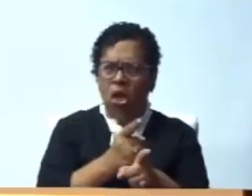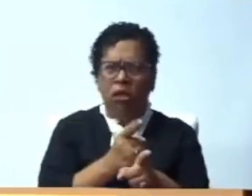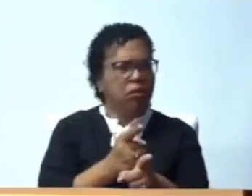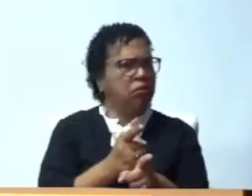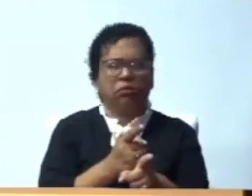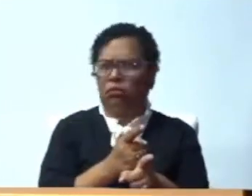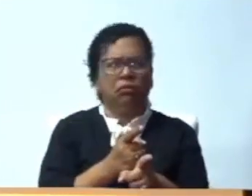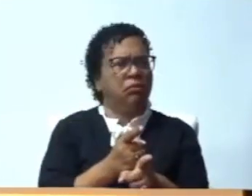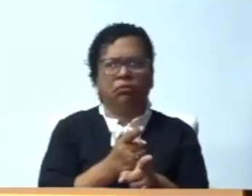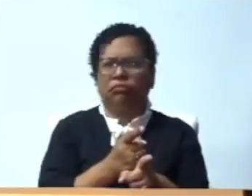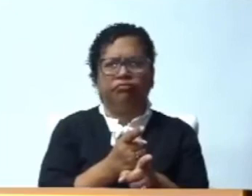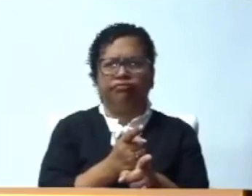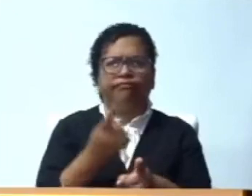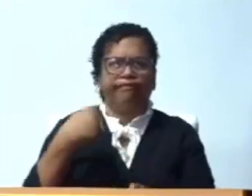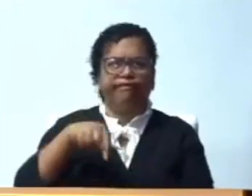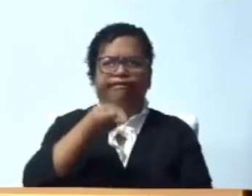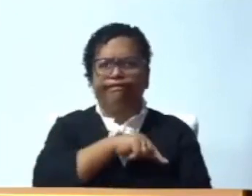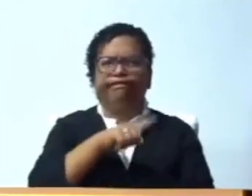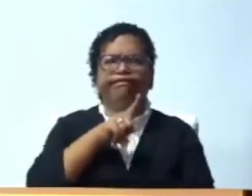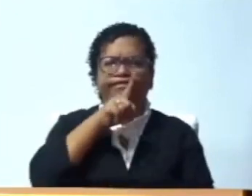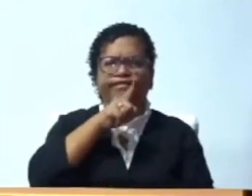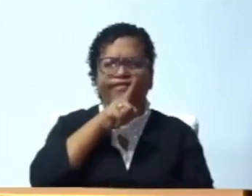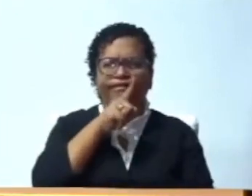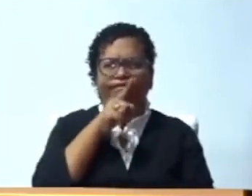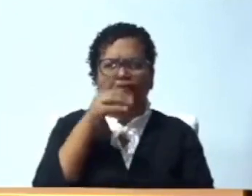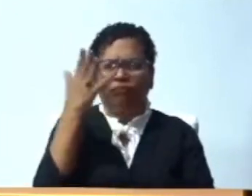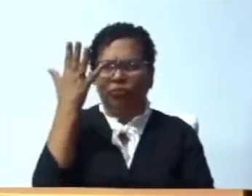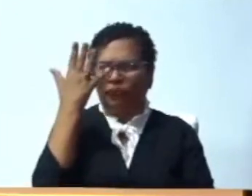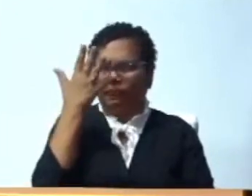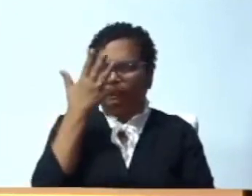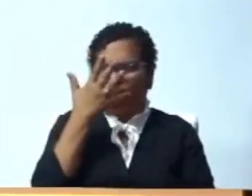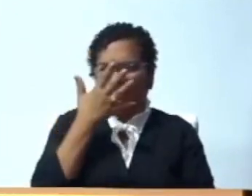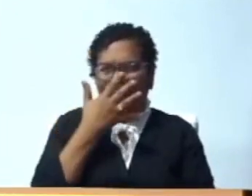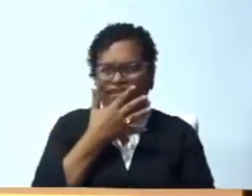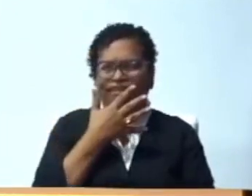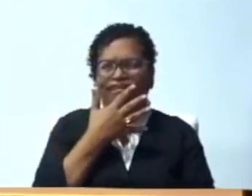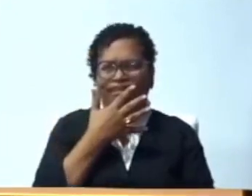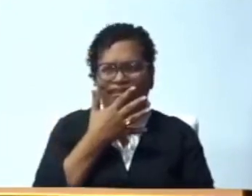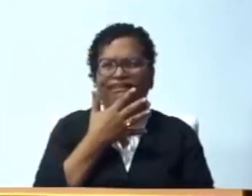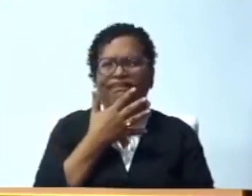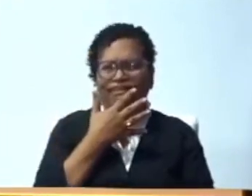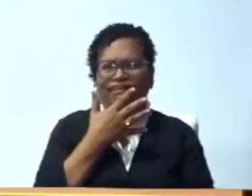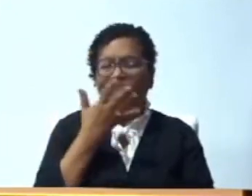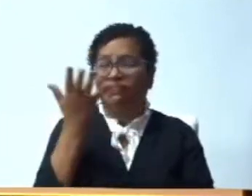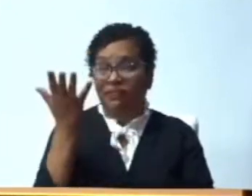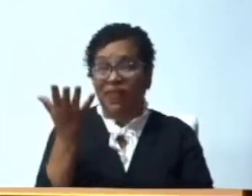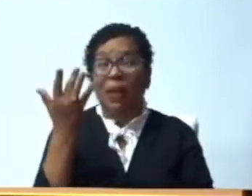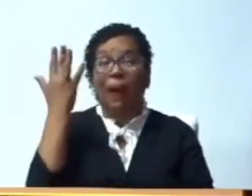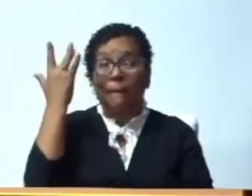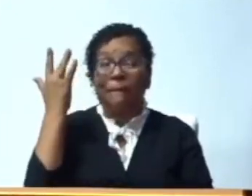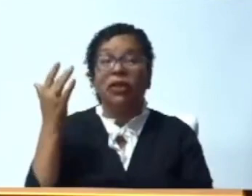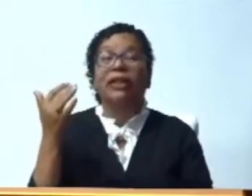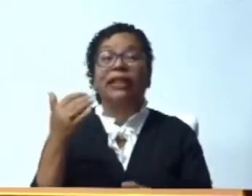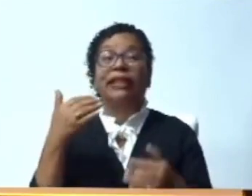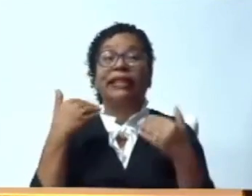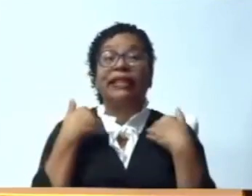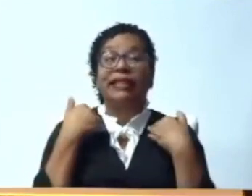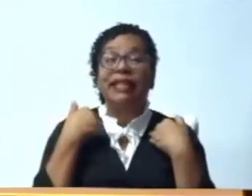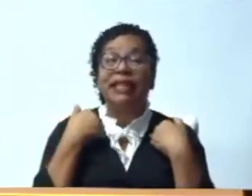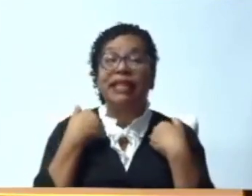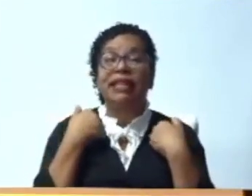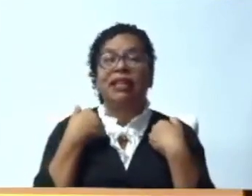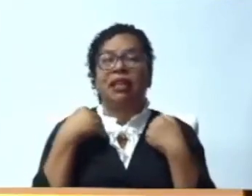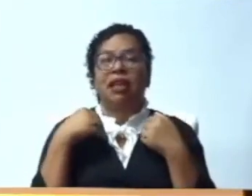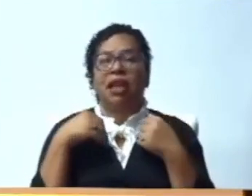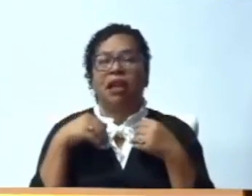lamentamos que las visitas de los presidentes que asistieron a la Cumbre fueran testigos del